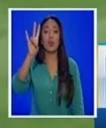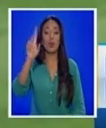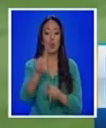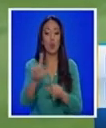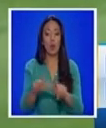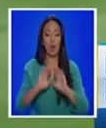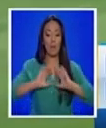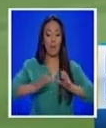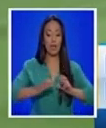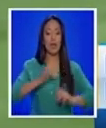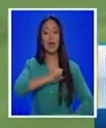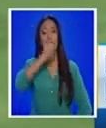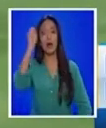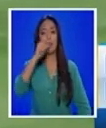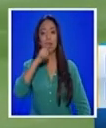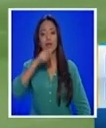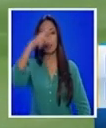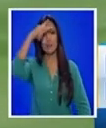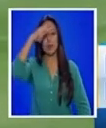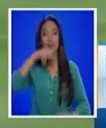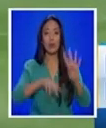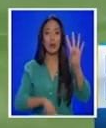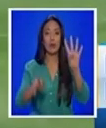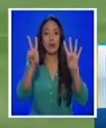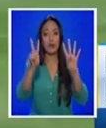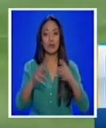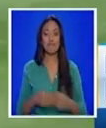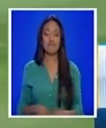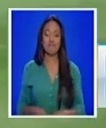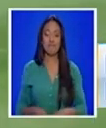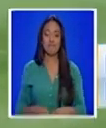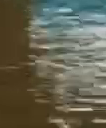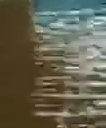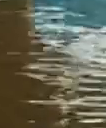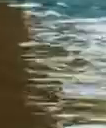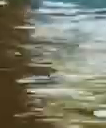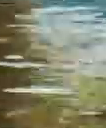penales se impusieron los incas 4-2.